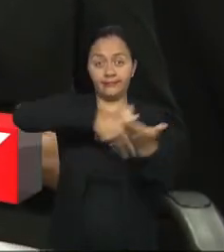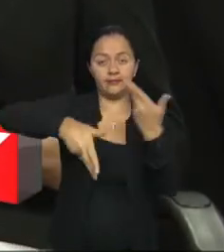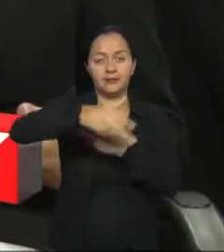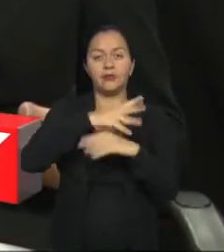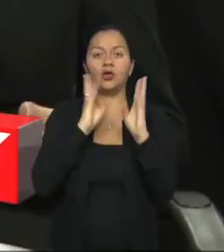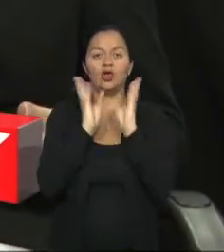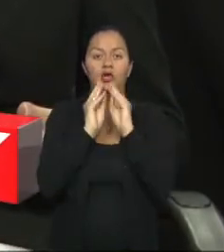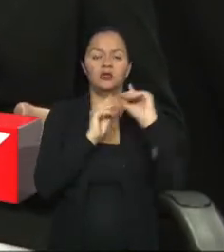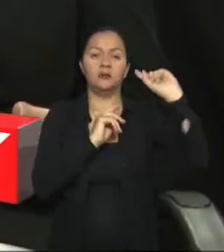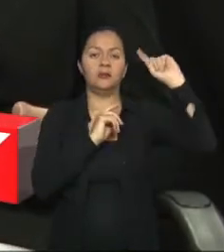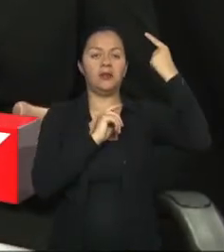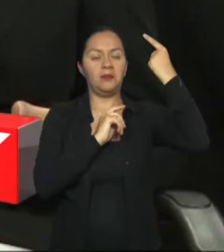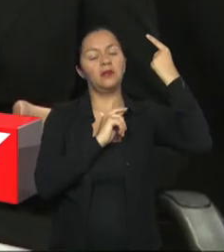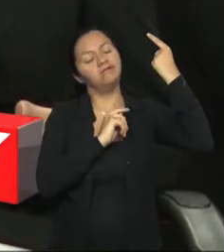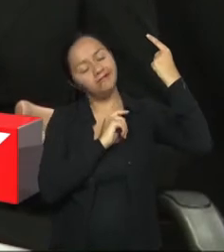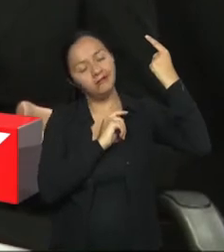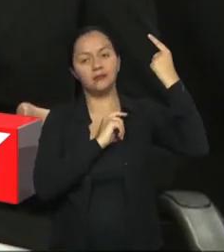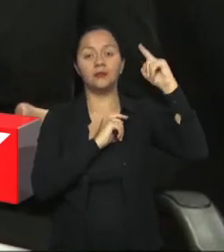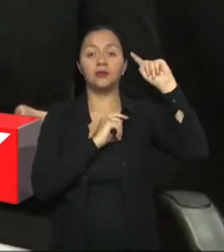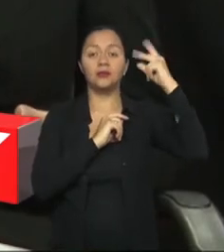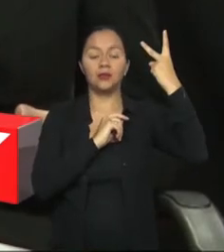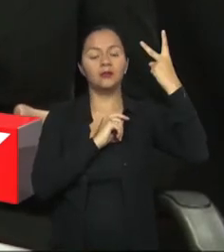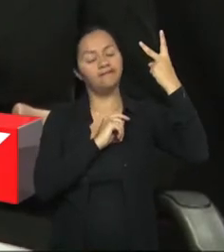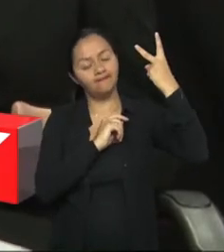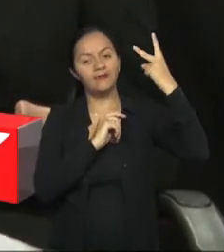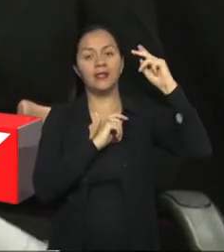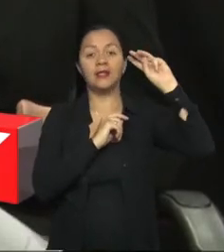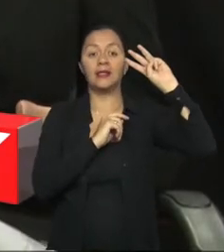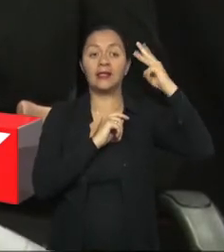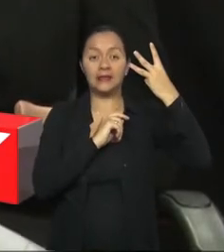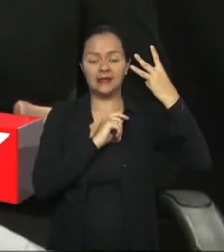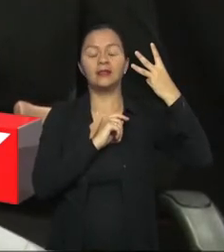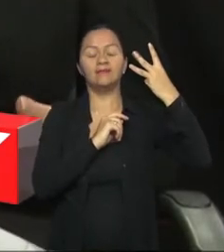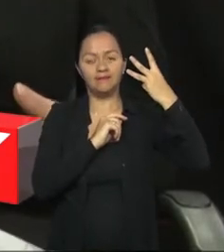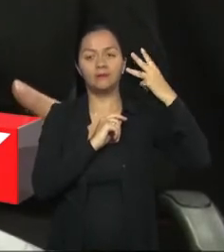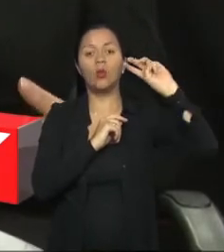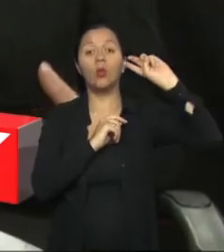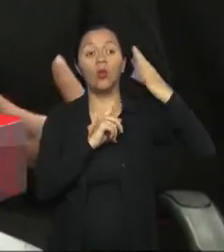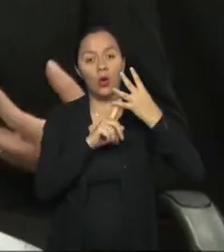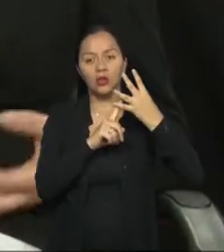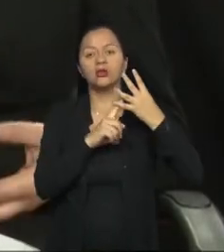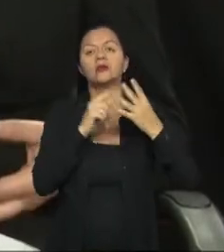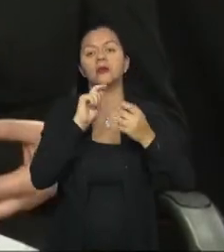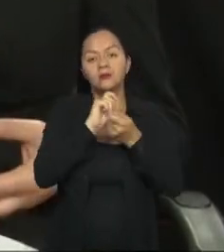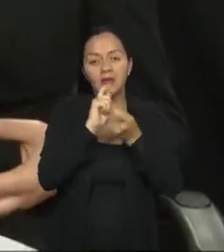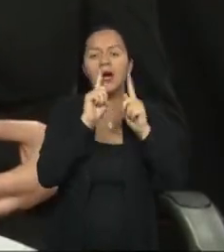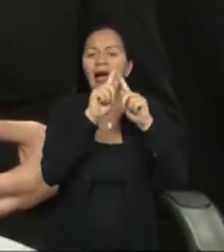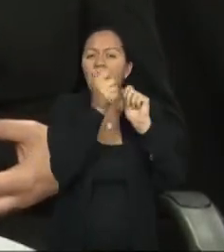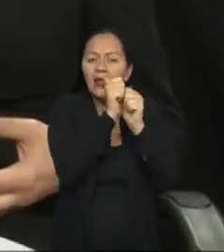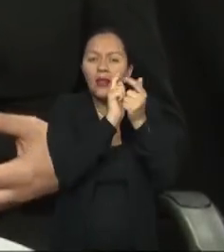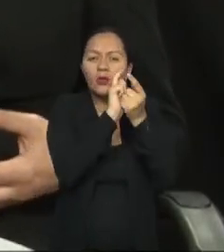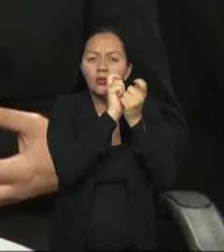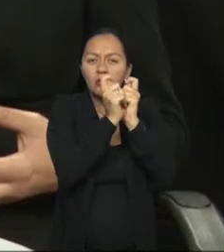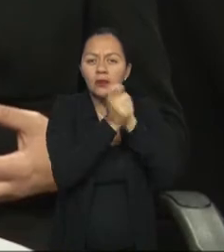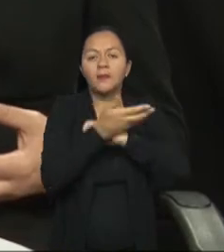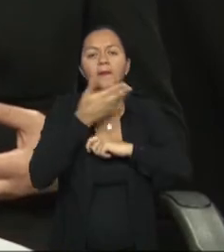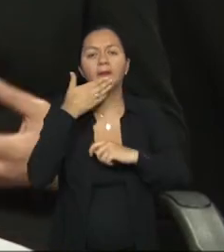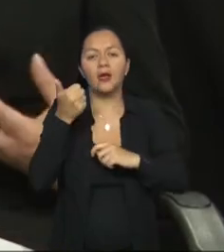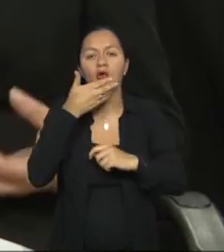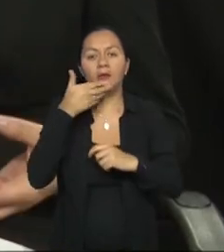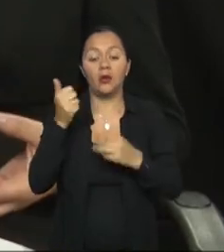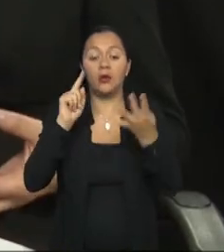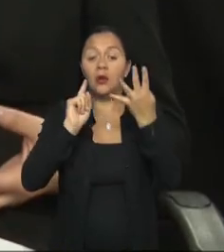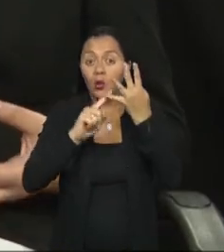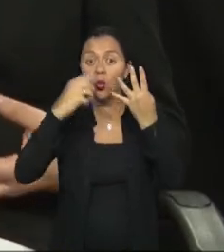ido mejorando, pero pienso que este va a ser uno de los que más personas con discapacidad ha incluido, porque ellos son